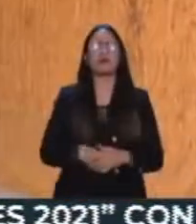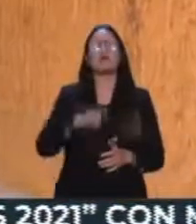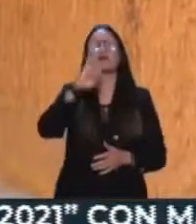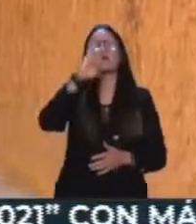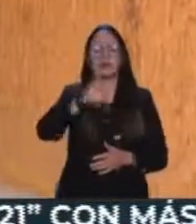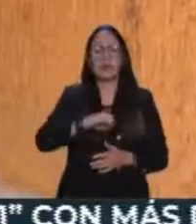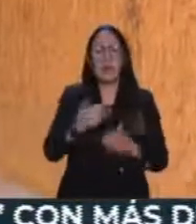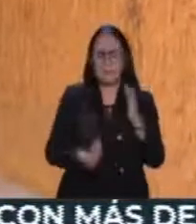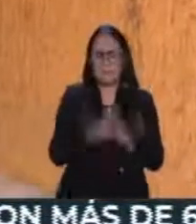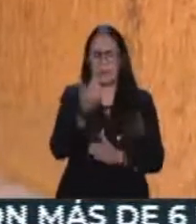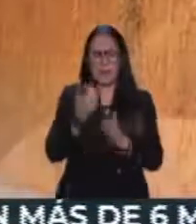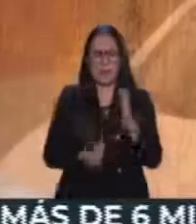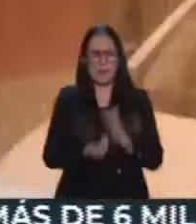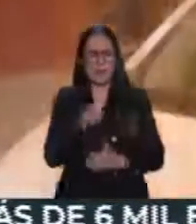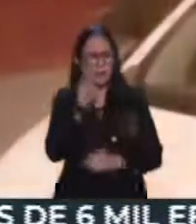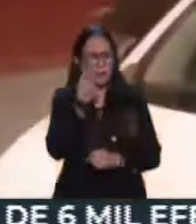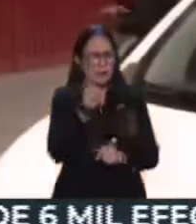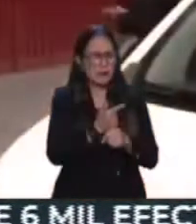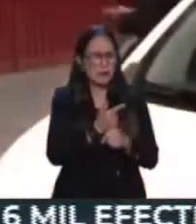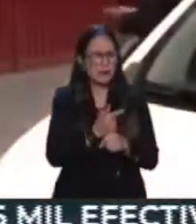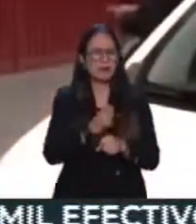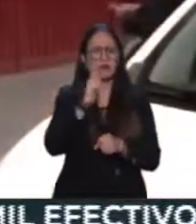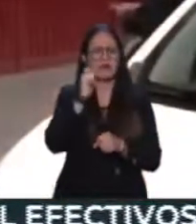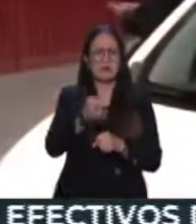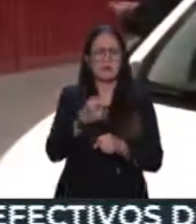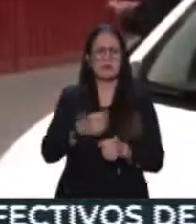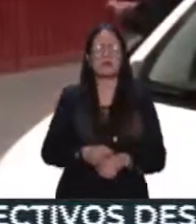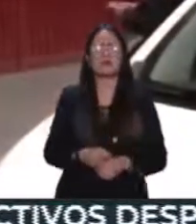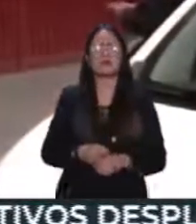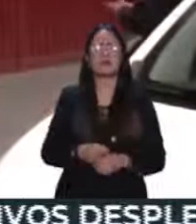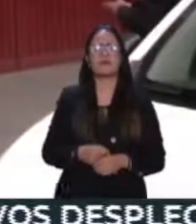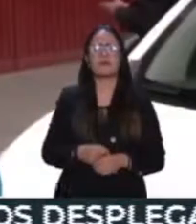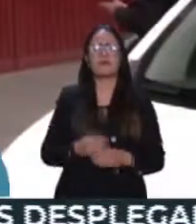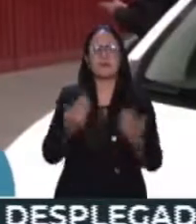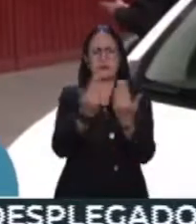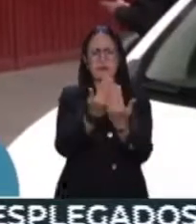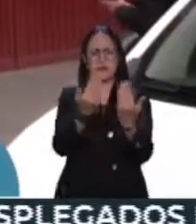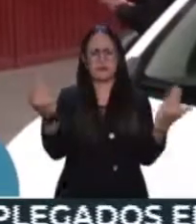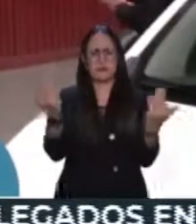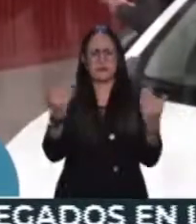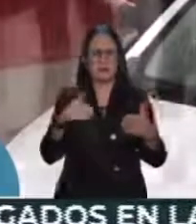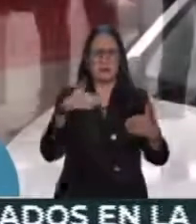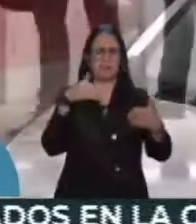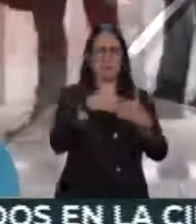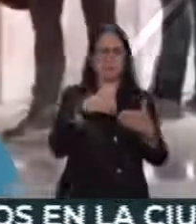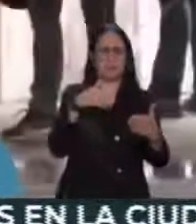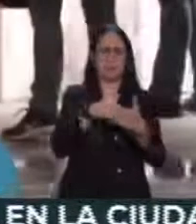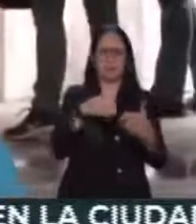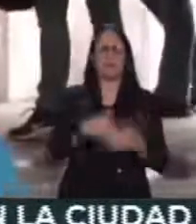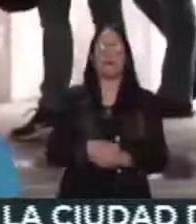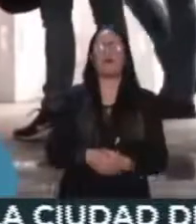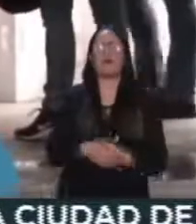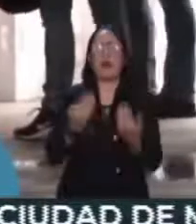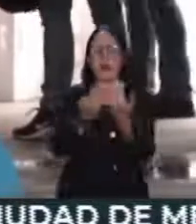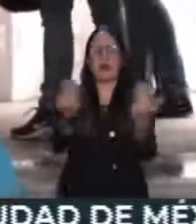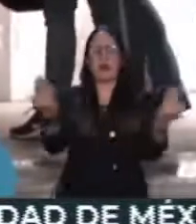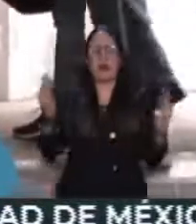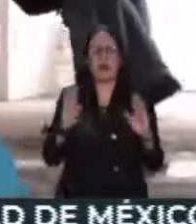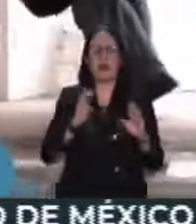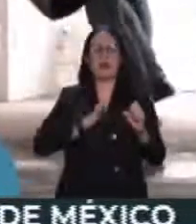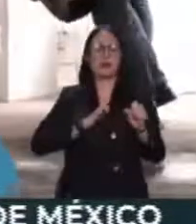seguimiento desde la mañana, fue un bloqueo por parte de algunos votantes que querían acudir a una casilla